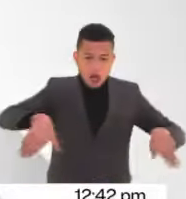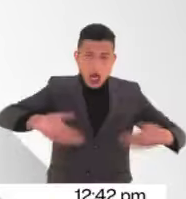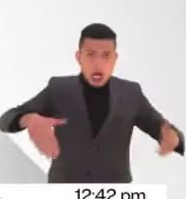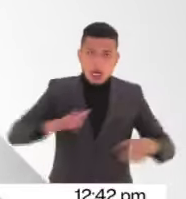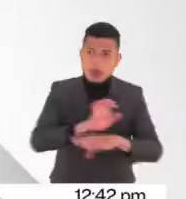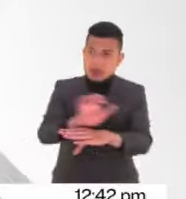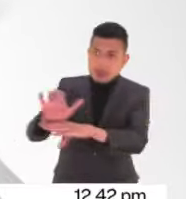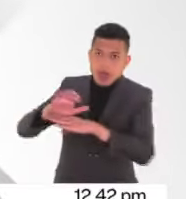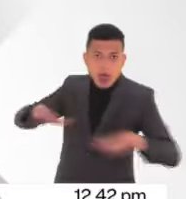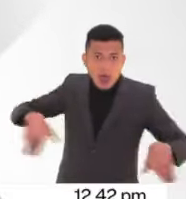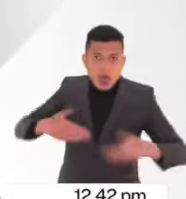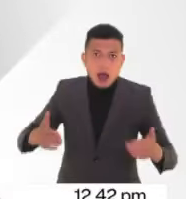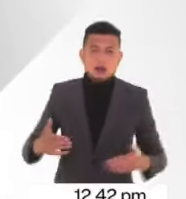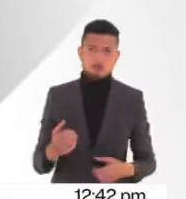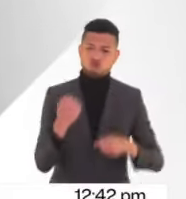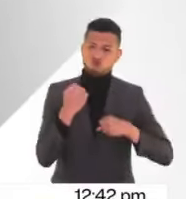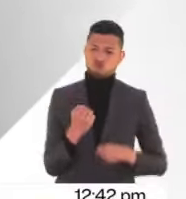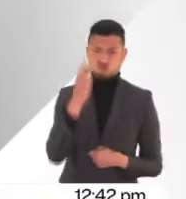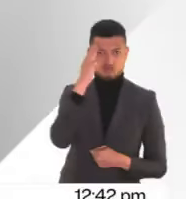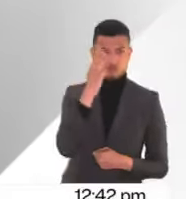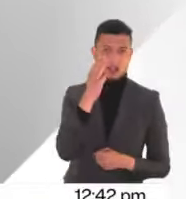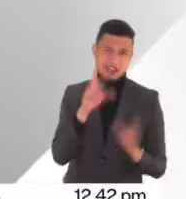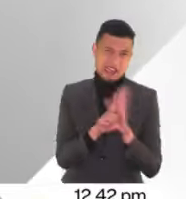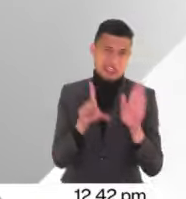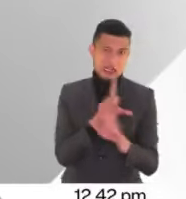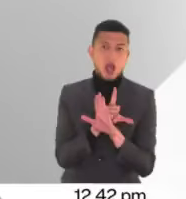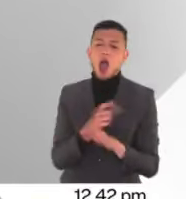grupos armados generen estas dictaduras locales.